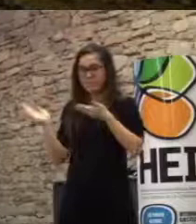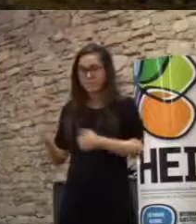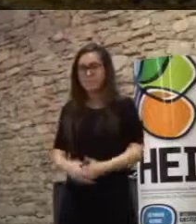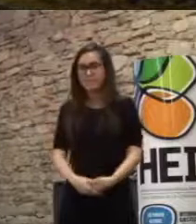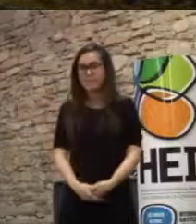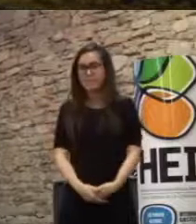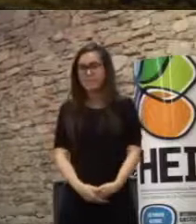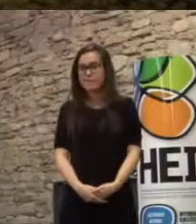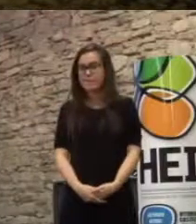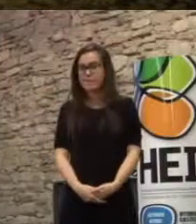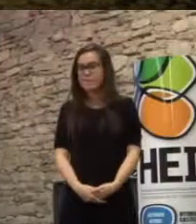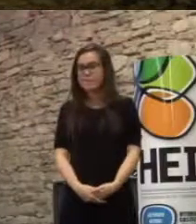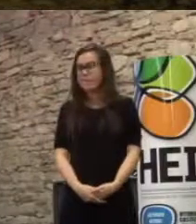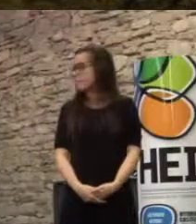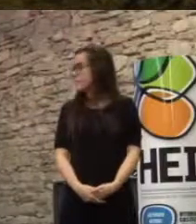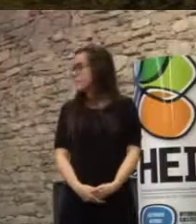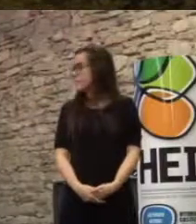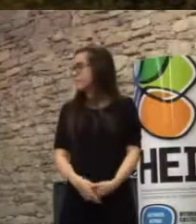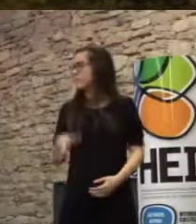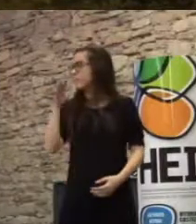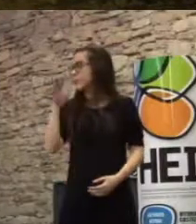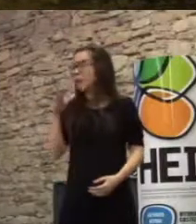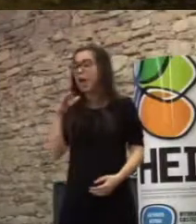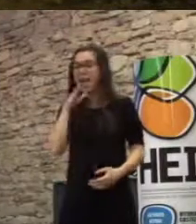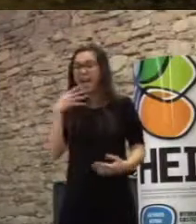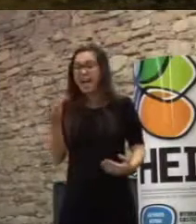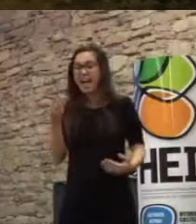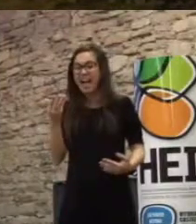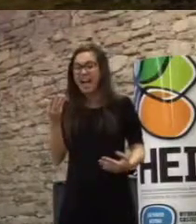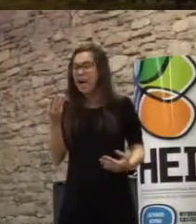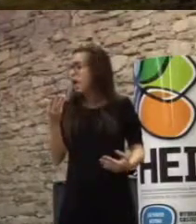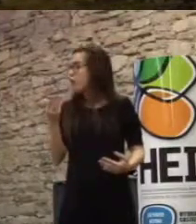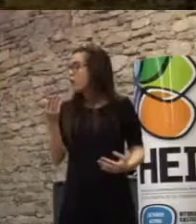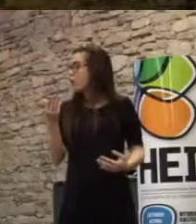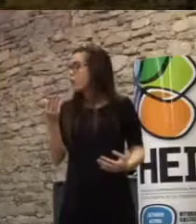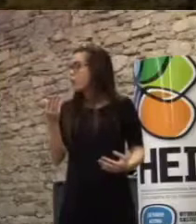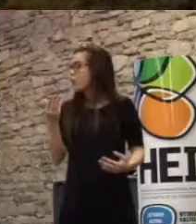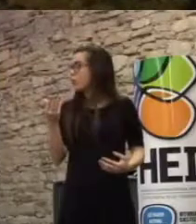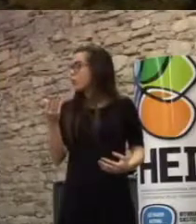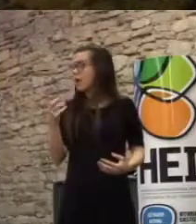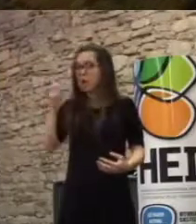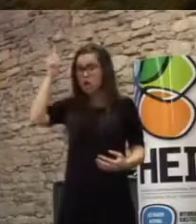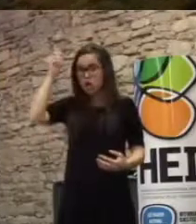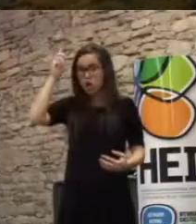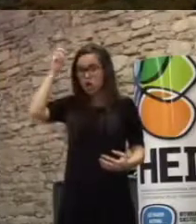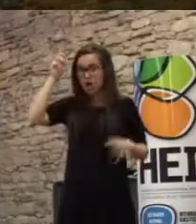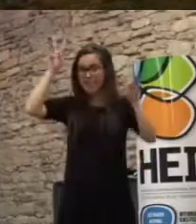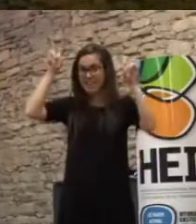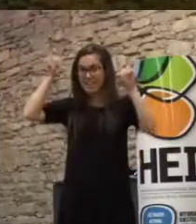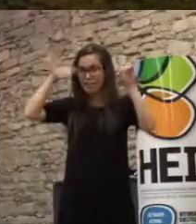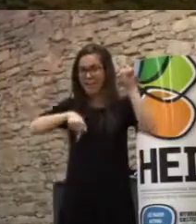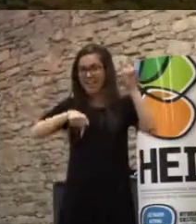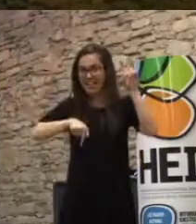y ahora vamos hacer vamos a y pones el largo del largo hacia el techo vamos a definir el tema del techo de arriba abajo